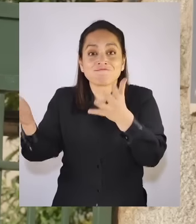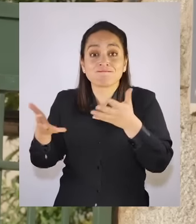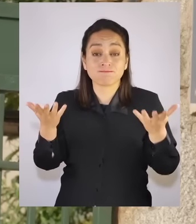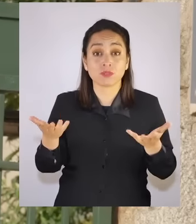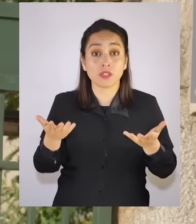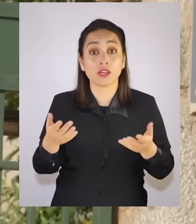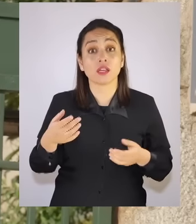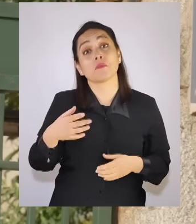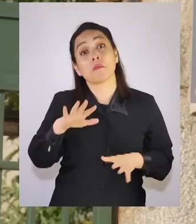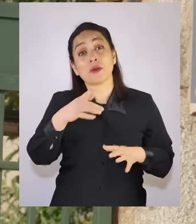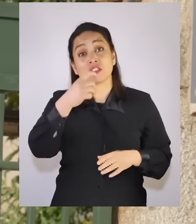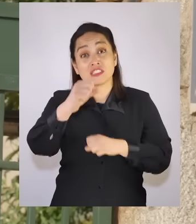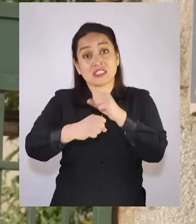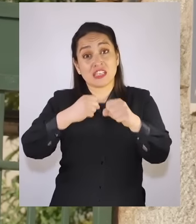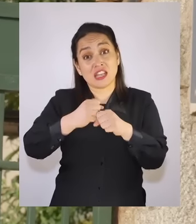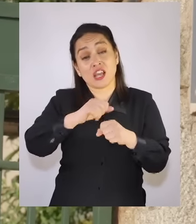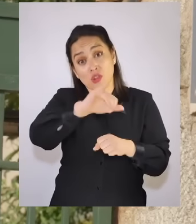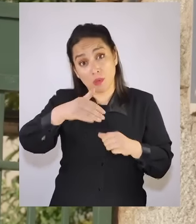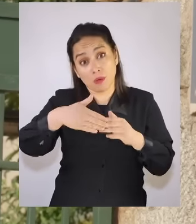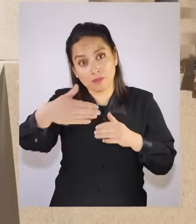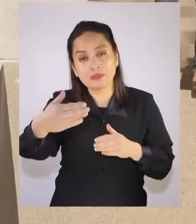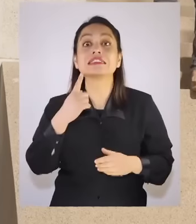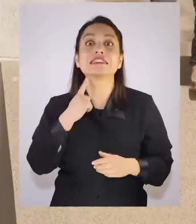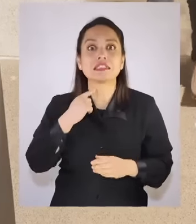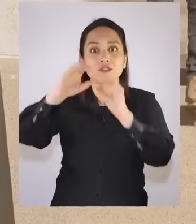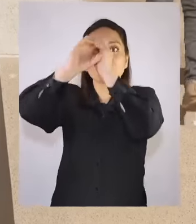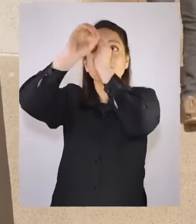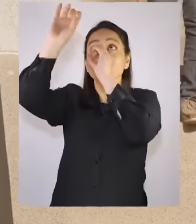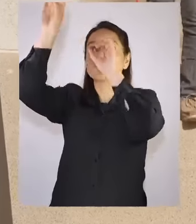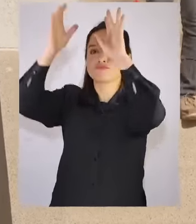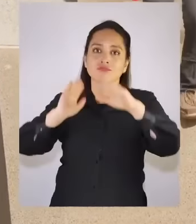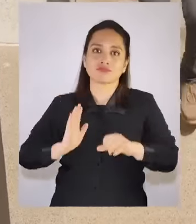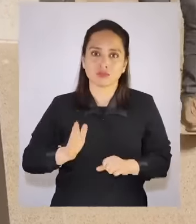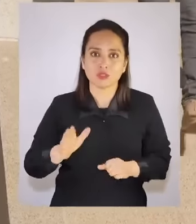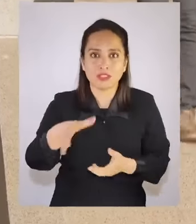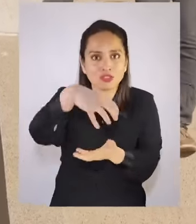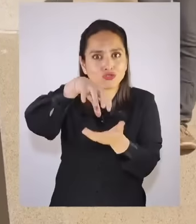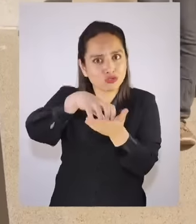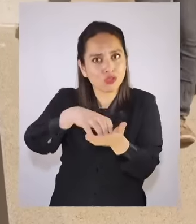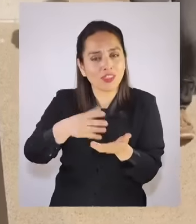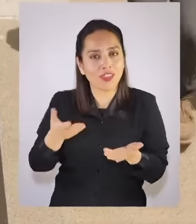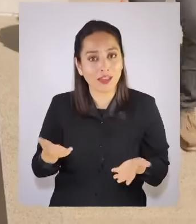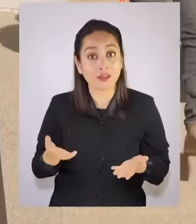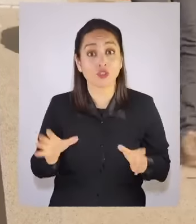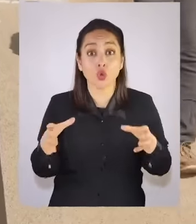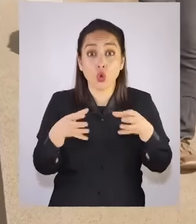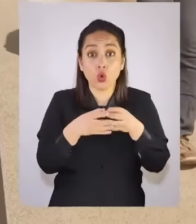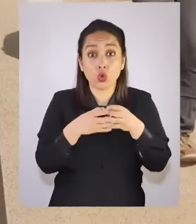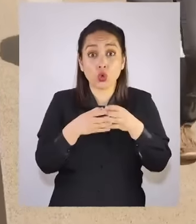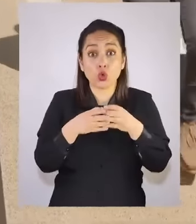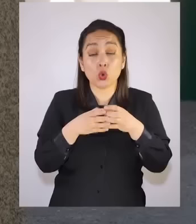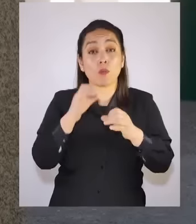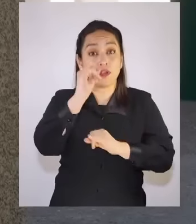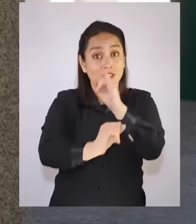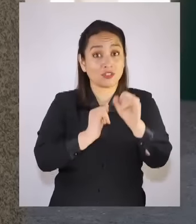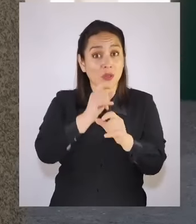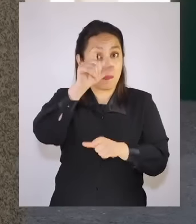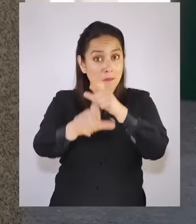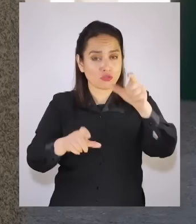Más de un siglo después, este interés por la astronomía se mantiene vigente en la ciudad, donde un equipo internacional de